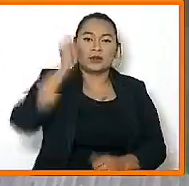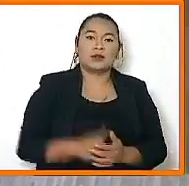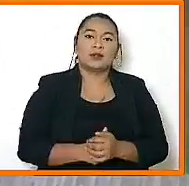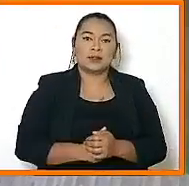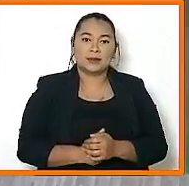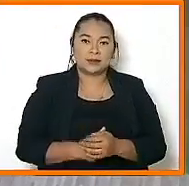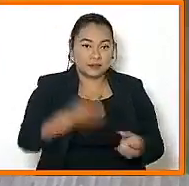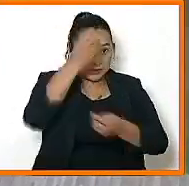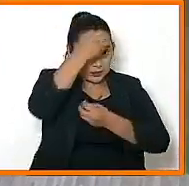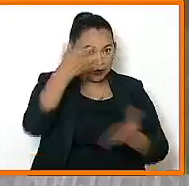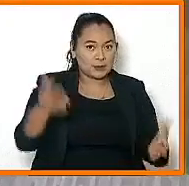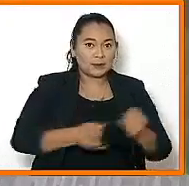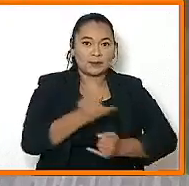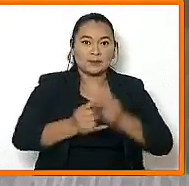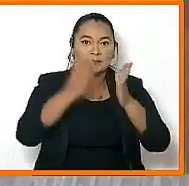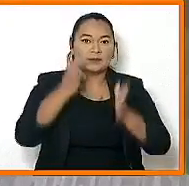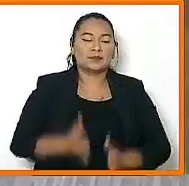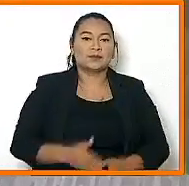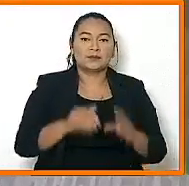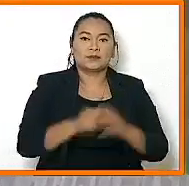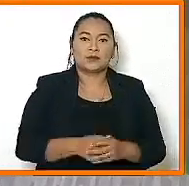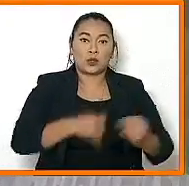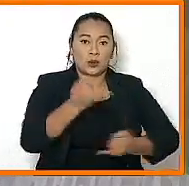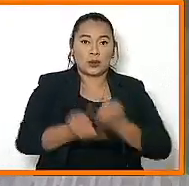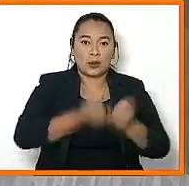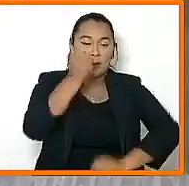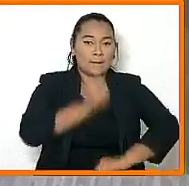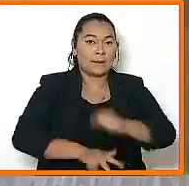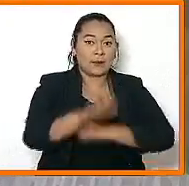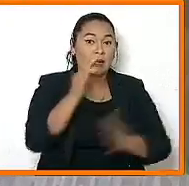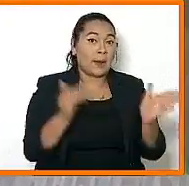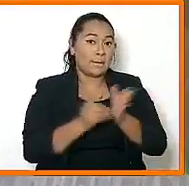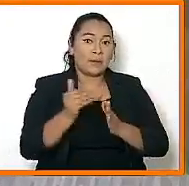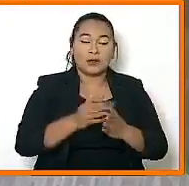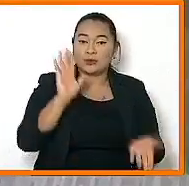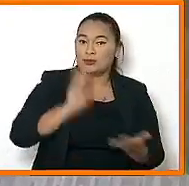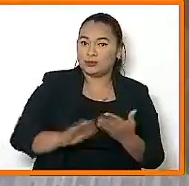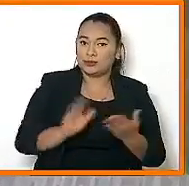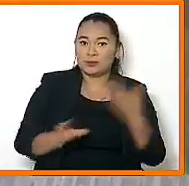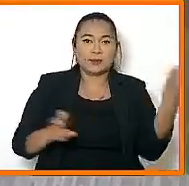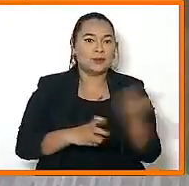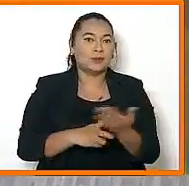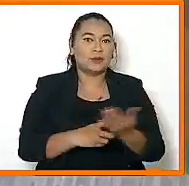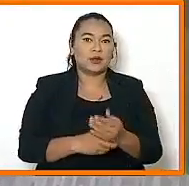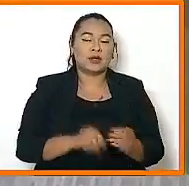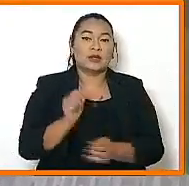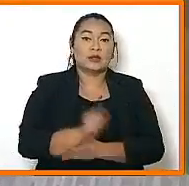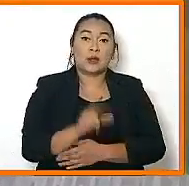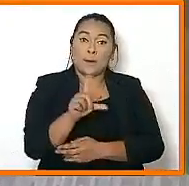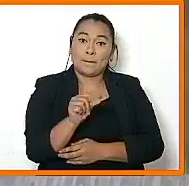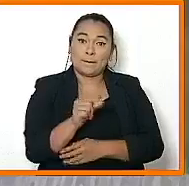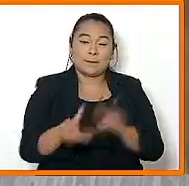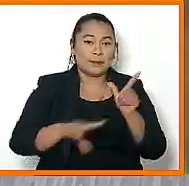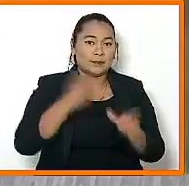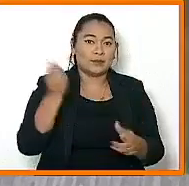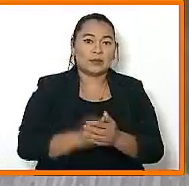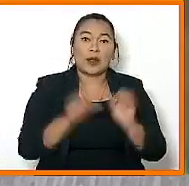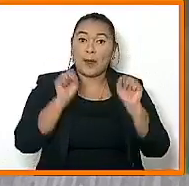número ganador, te comento, querido jugador, que con Pega 3 millonario con una inversión de 20 lempiras, si acertas 3 números, puedes ganar